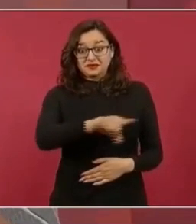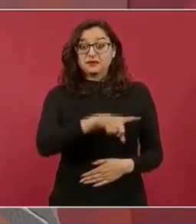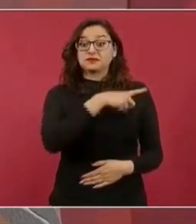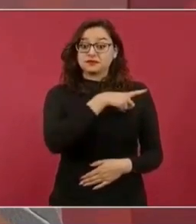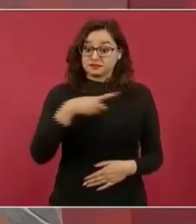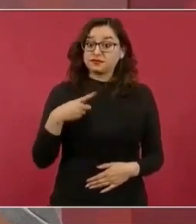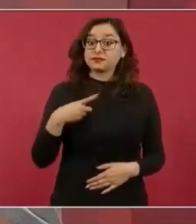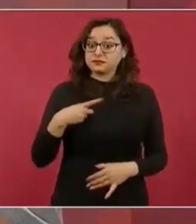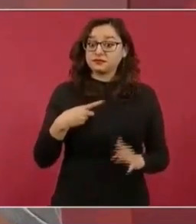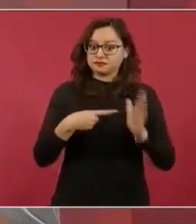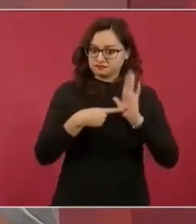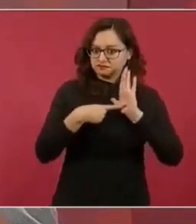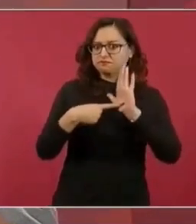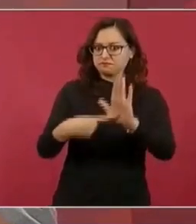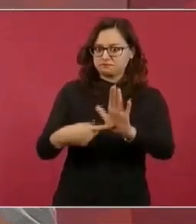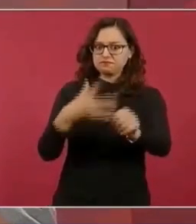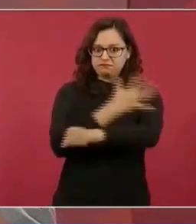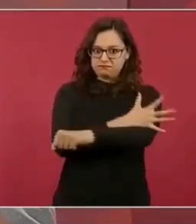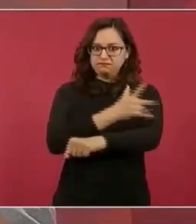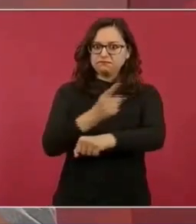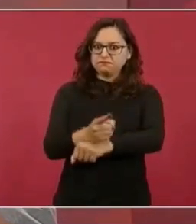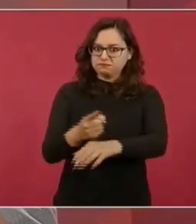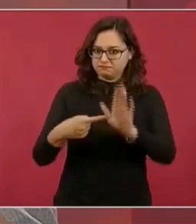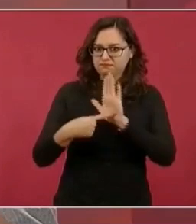de dar a conocer cuánto ganan,